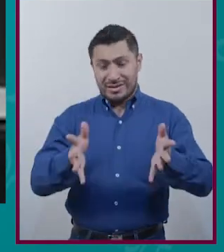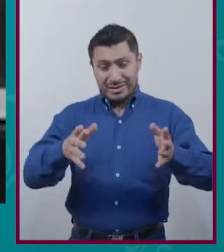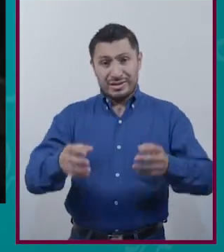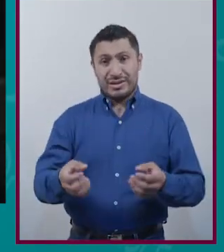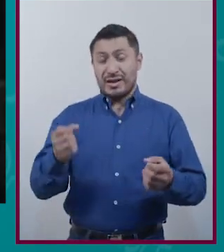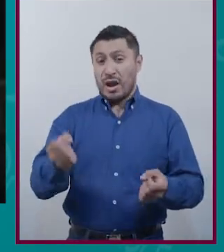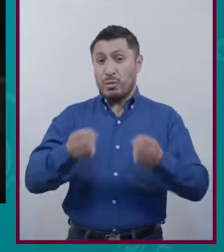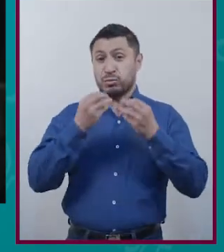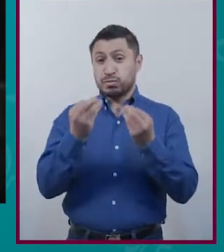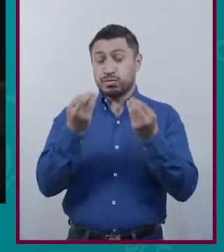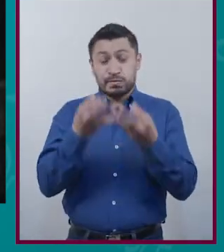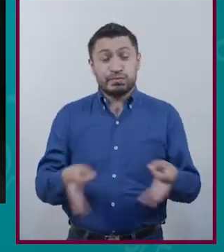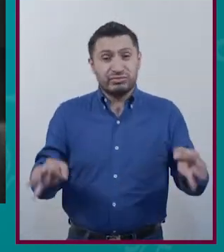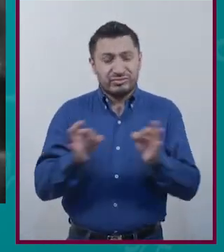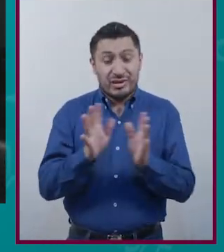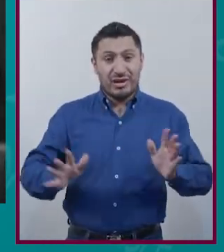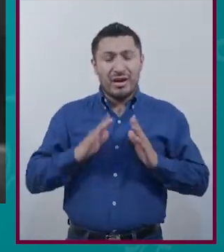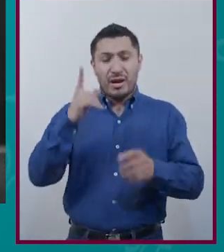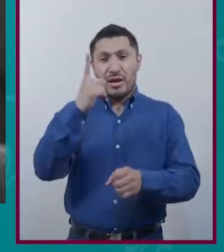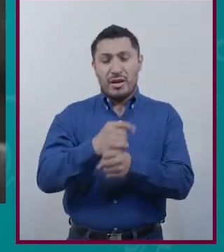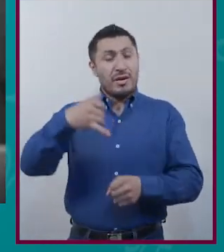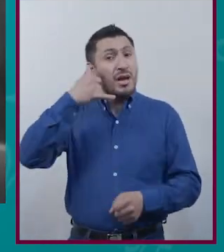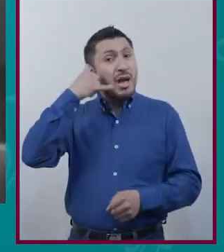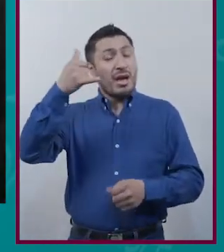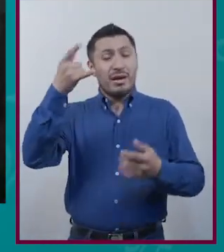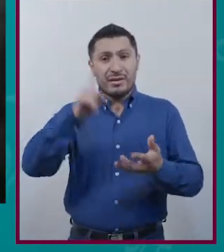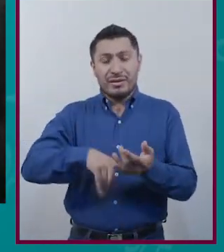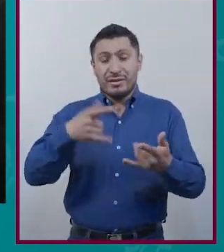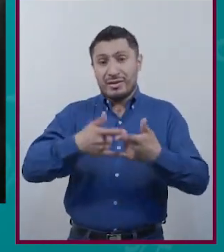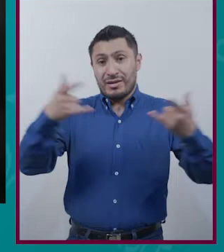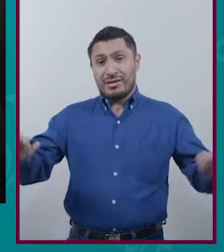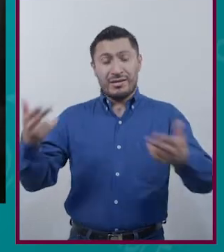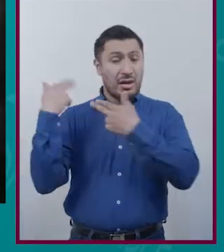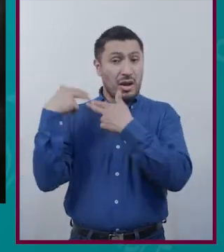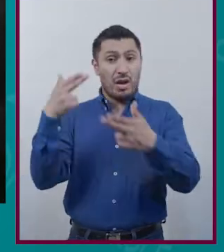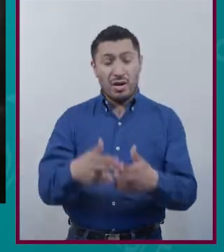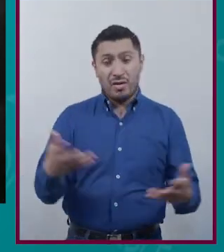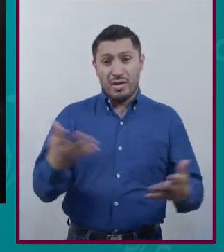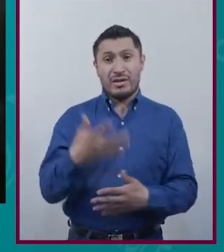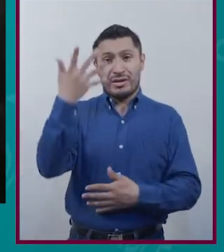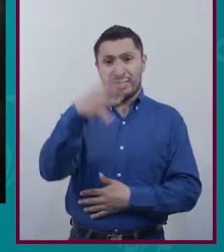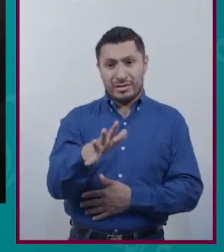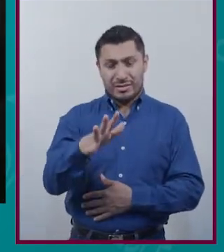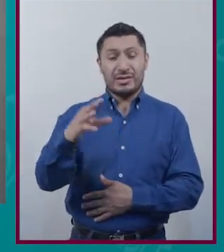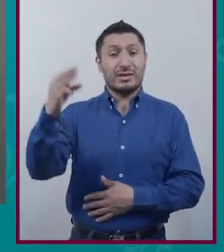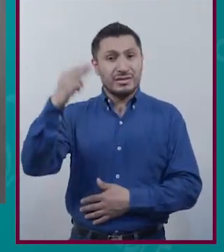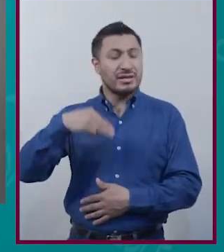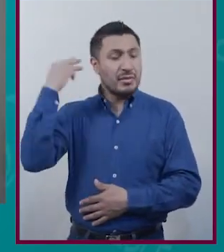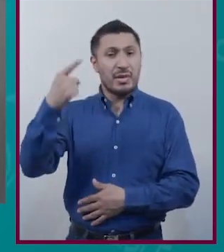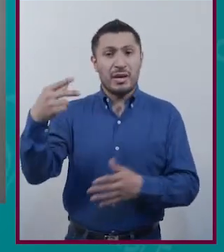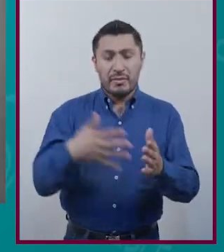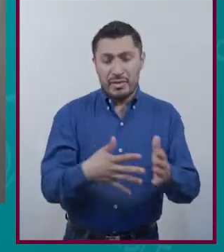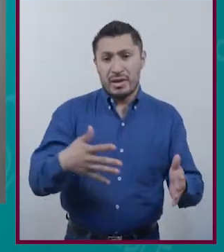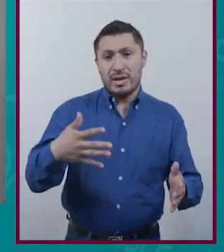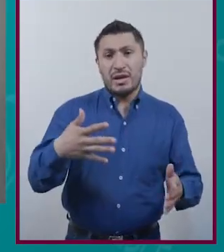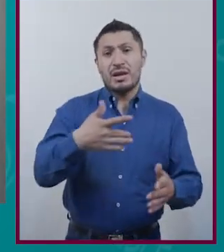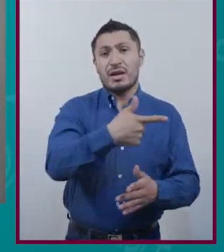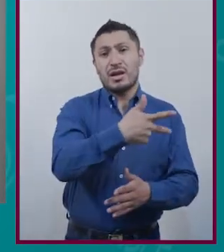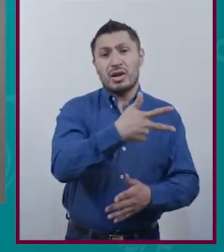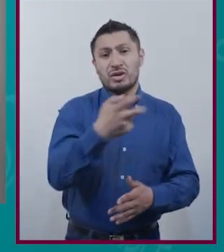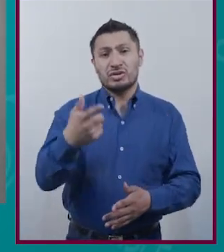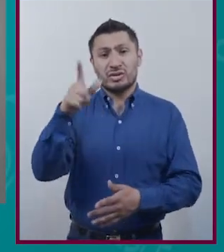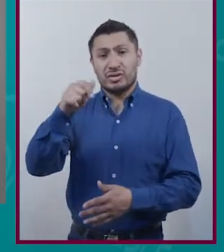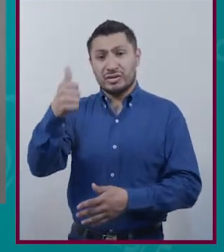patente. La primera llamada de teléfono de la historia se hizo el 10 de marzo de 1876.